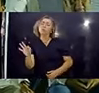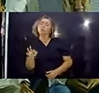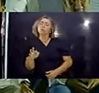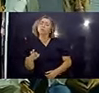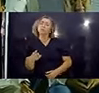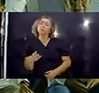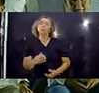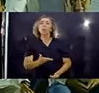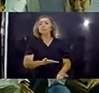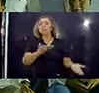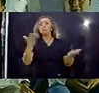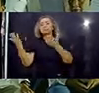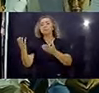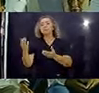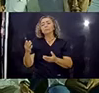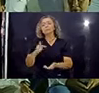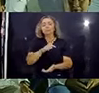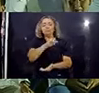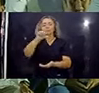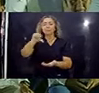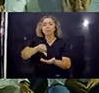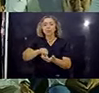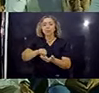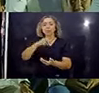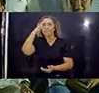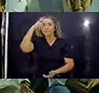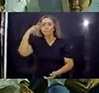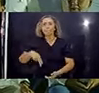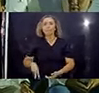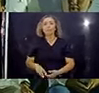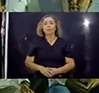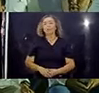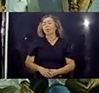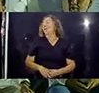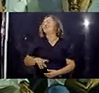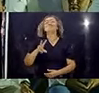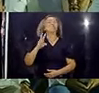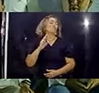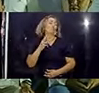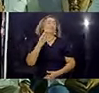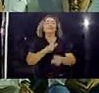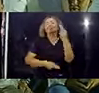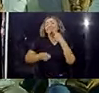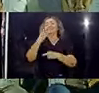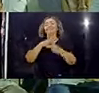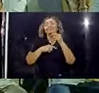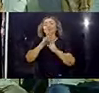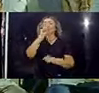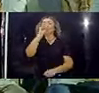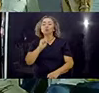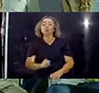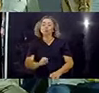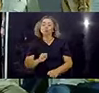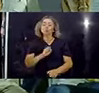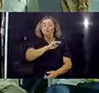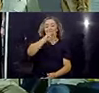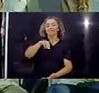de Mérida y dije no vamos al sur de Mérida donde hace falta que